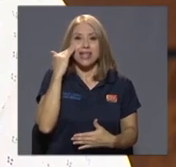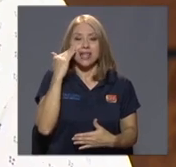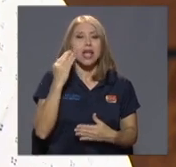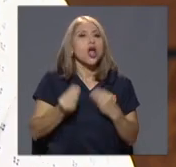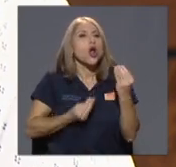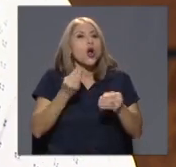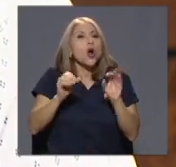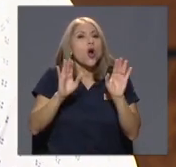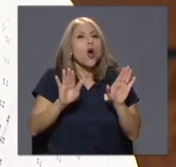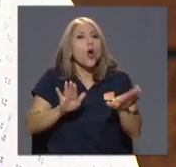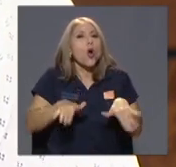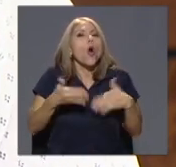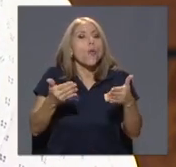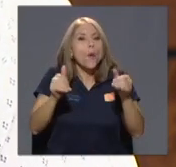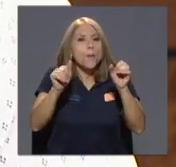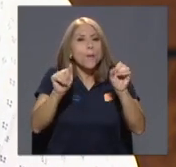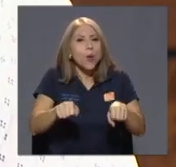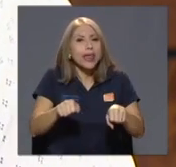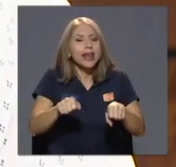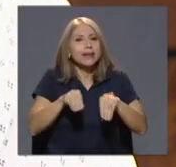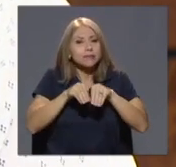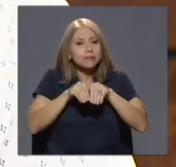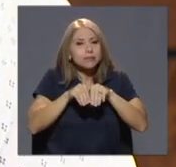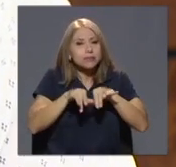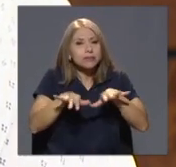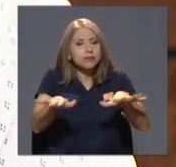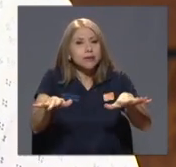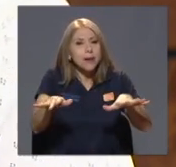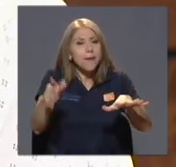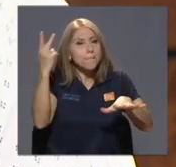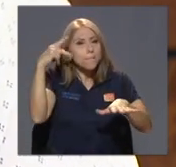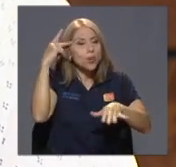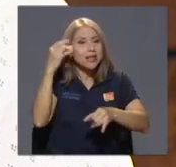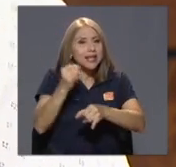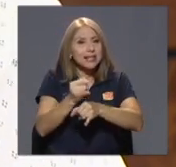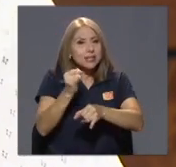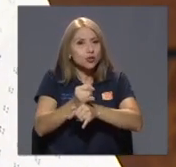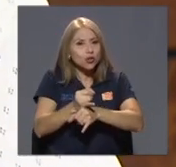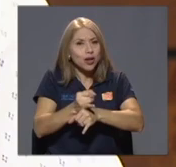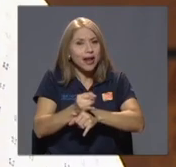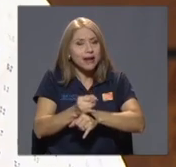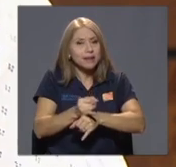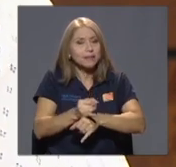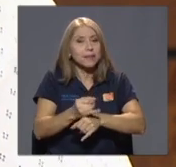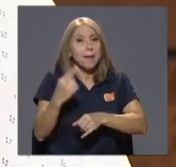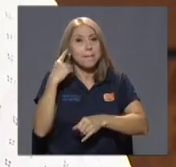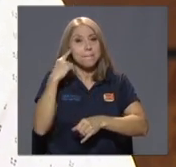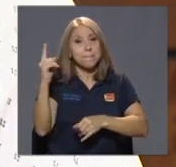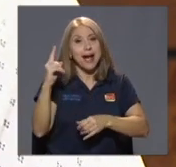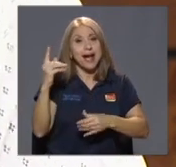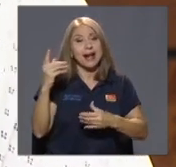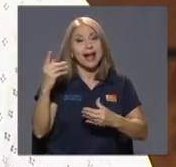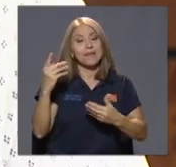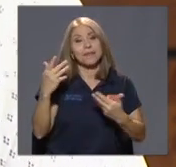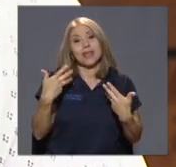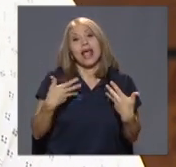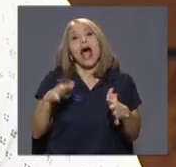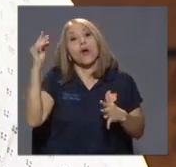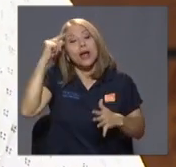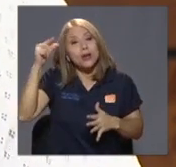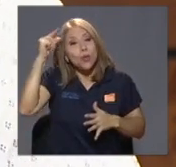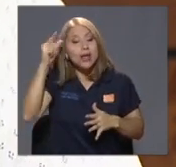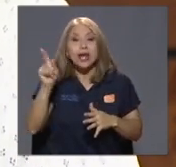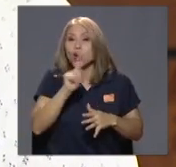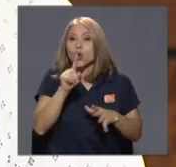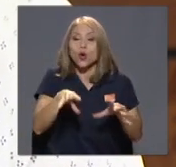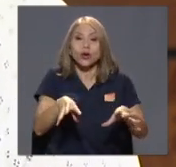política institucional para que sea de algún modo una en la que, aunque el gobierno nunca lo quiere reconocer, en momentos